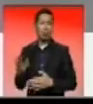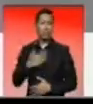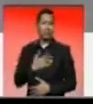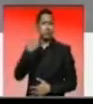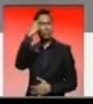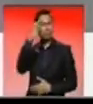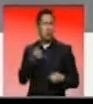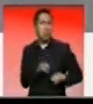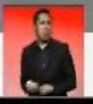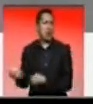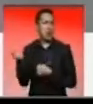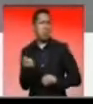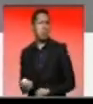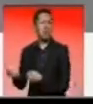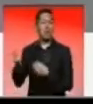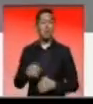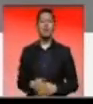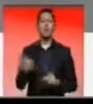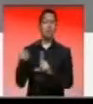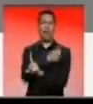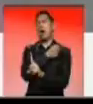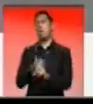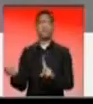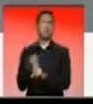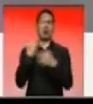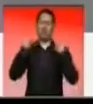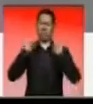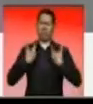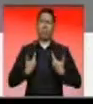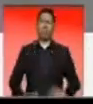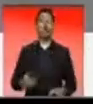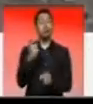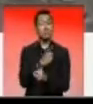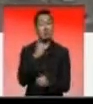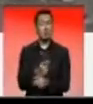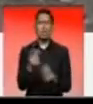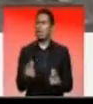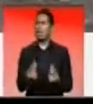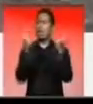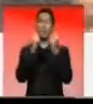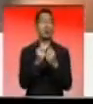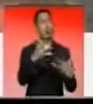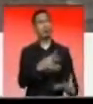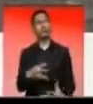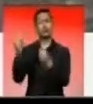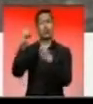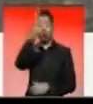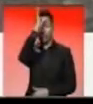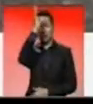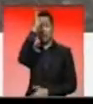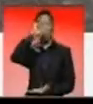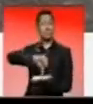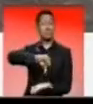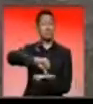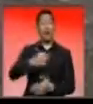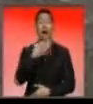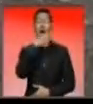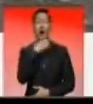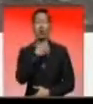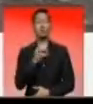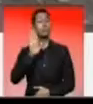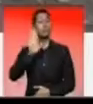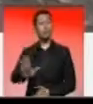joven presentaba golpes en todas partes de su cuerpo, por lo que fue llevado enseguida hacia el Hospital Regional Ambato, donde se encuentra